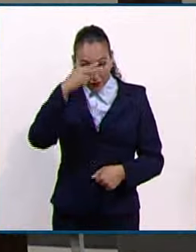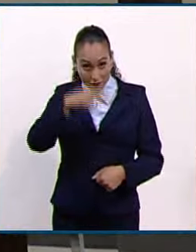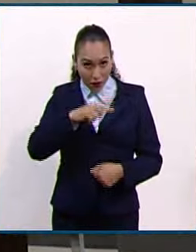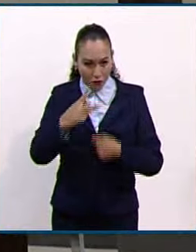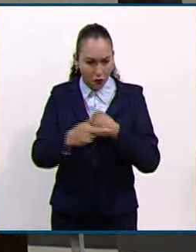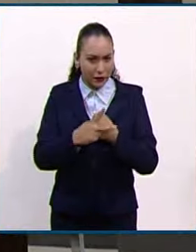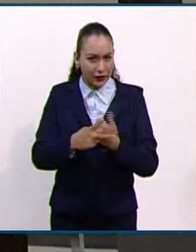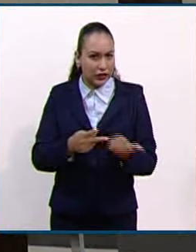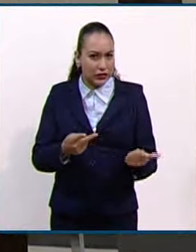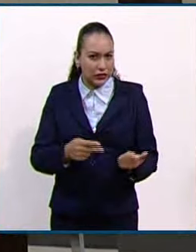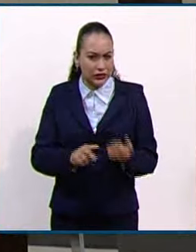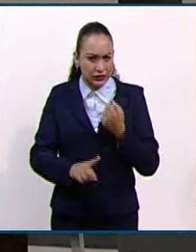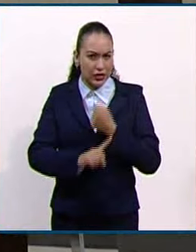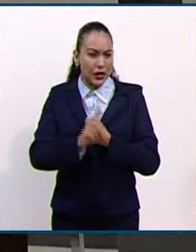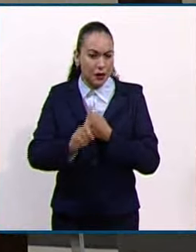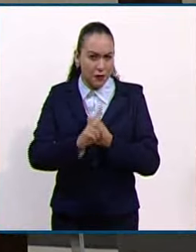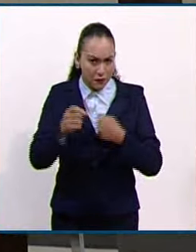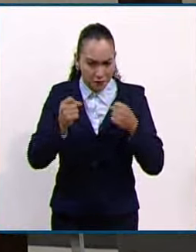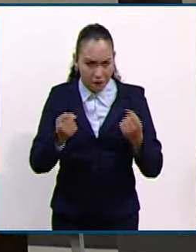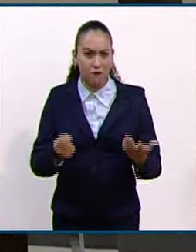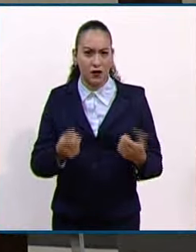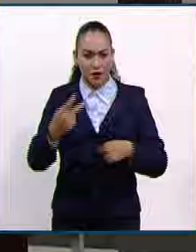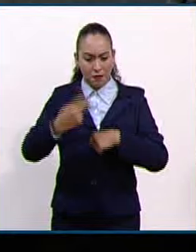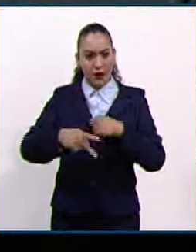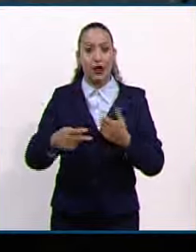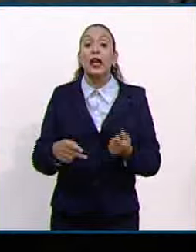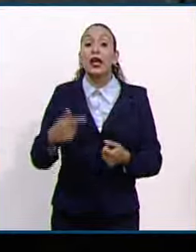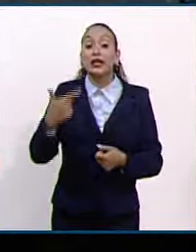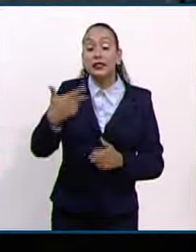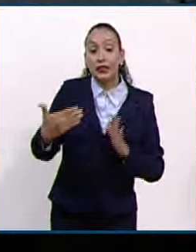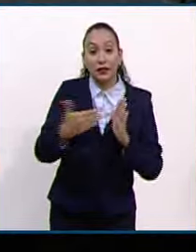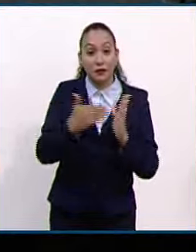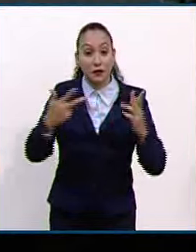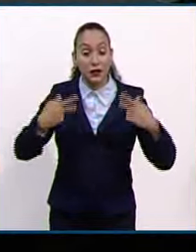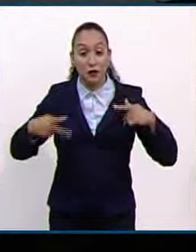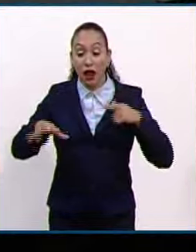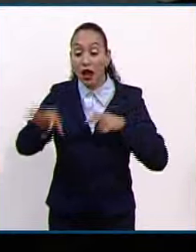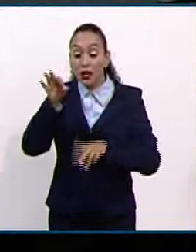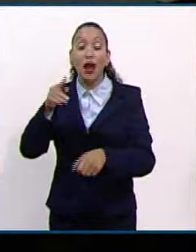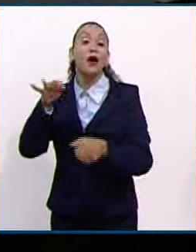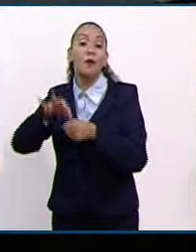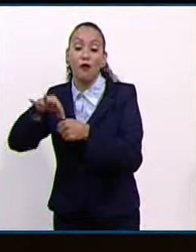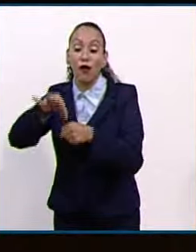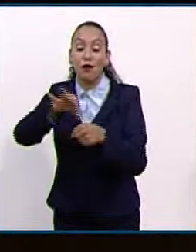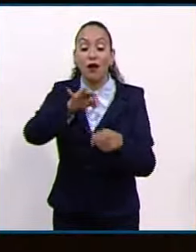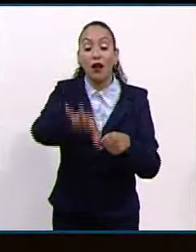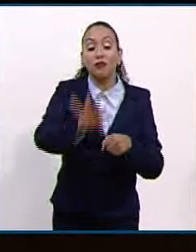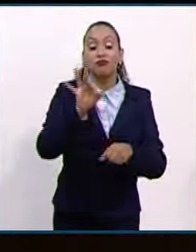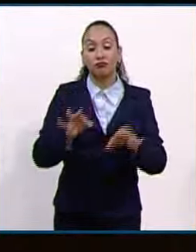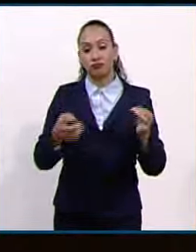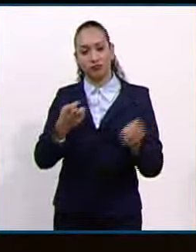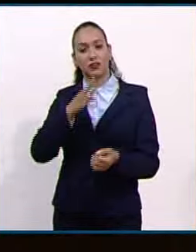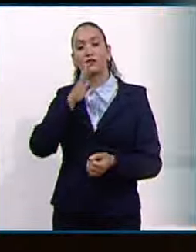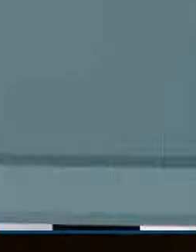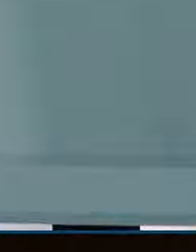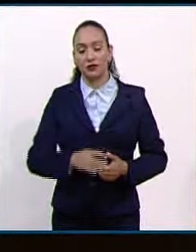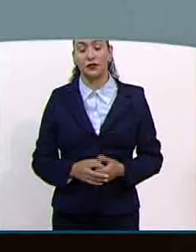es sumamente peligroso que se pretende elegir a 7,000 servidores públicos a través del voto popular y directo.